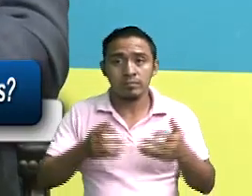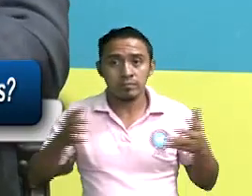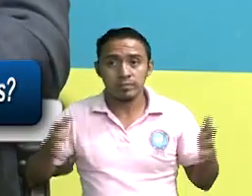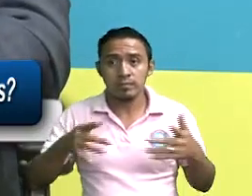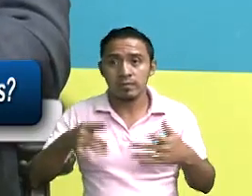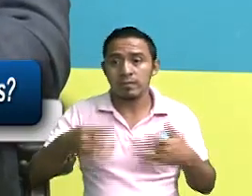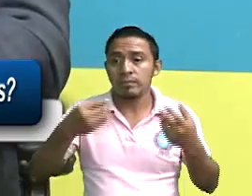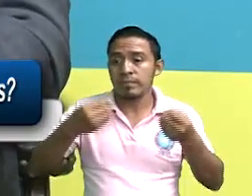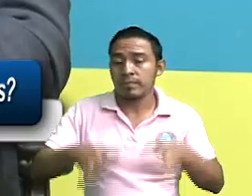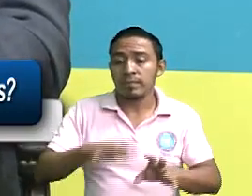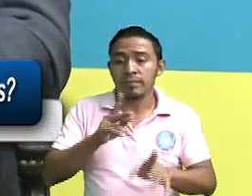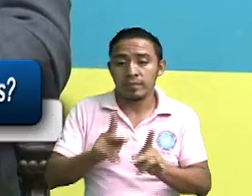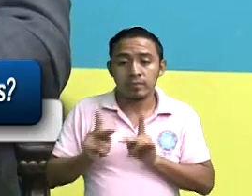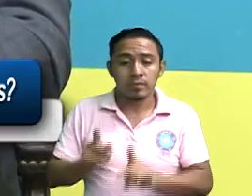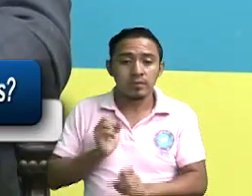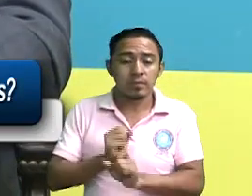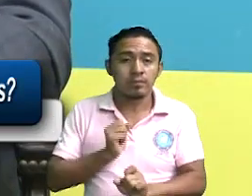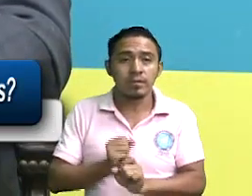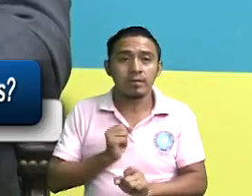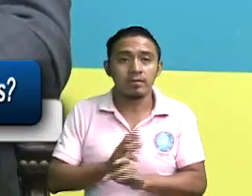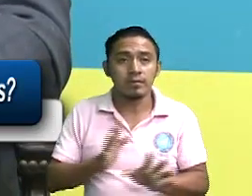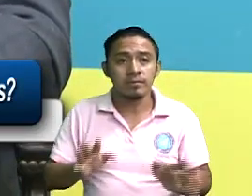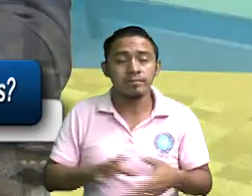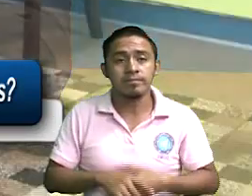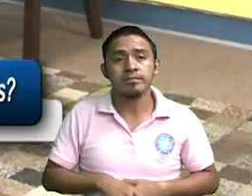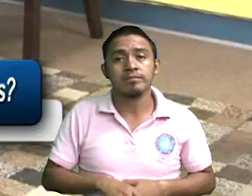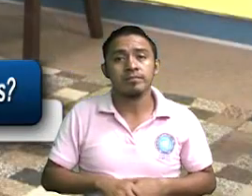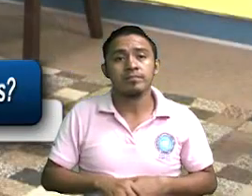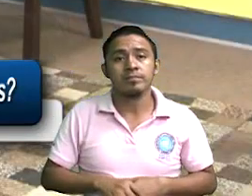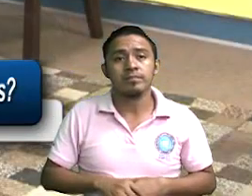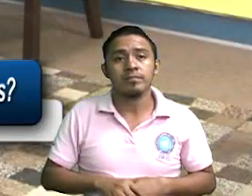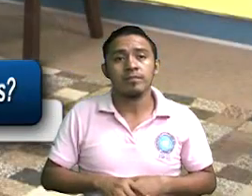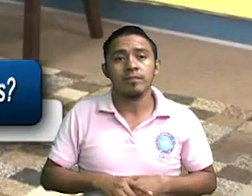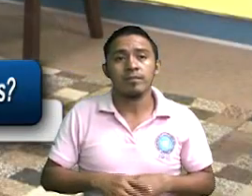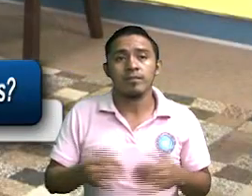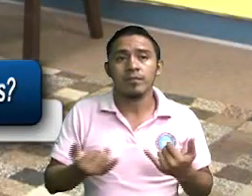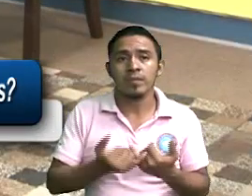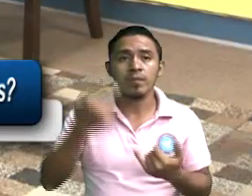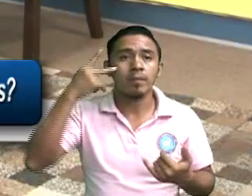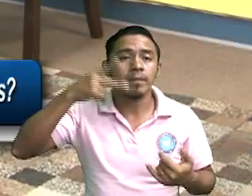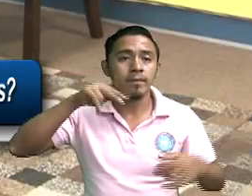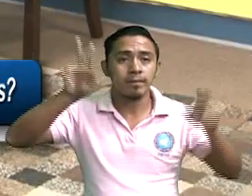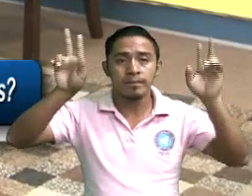perdiendo fuerza laboral. Así es, y también hay que ver el tema de